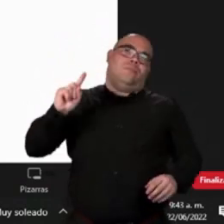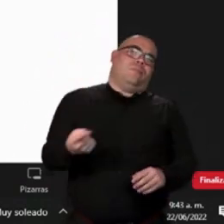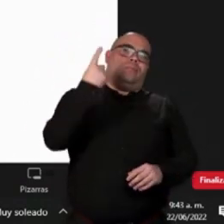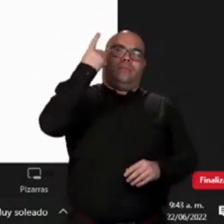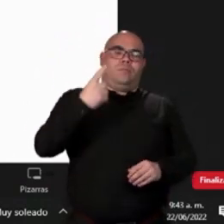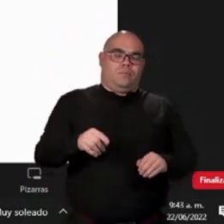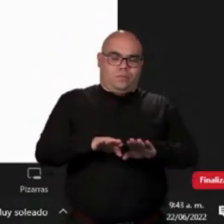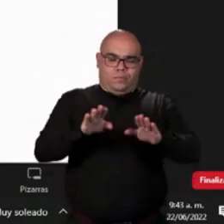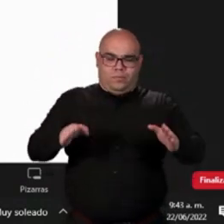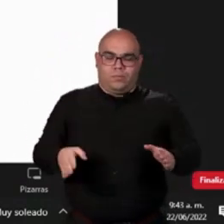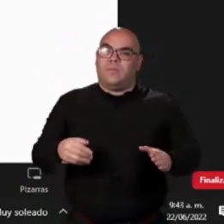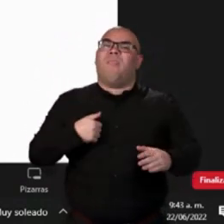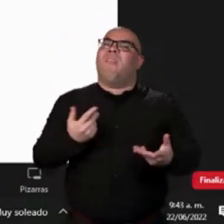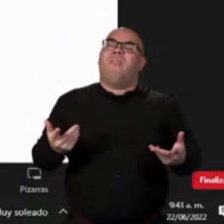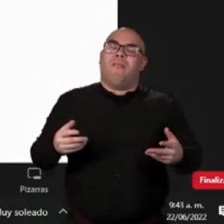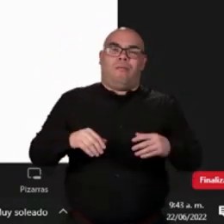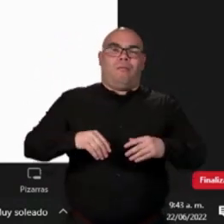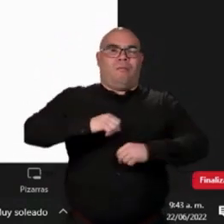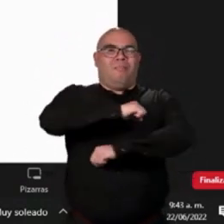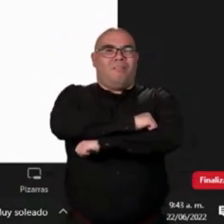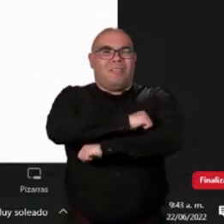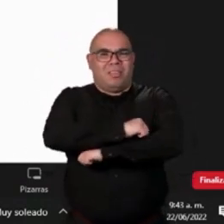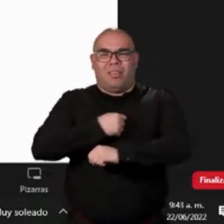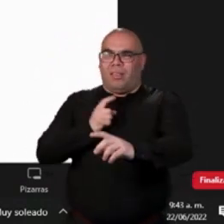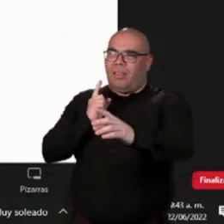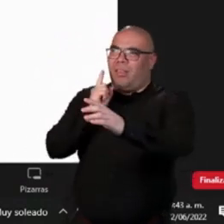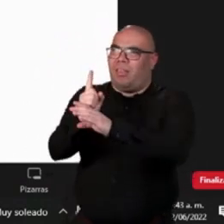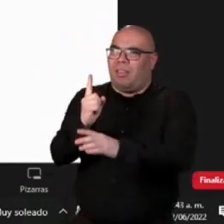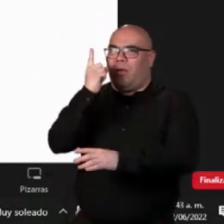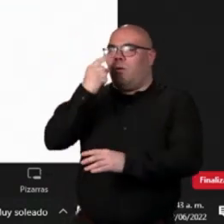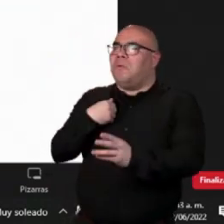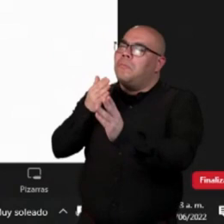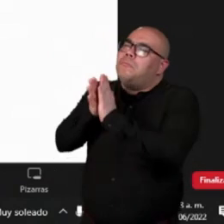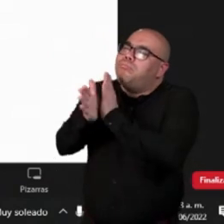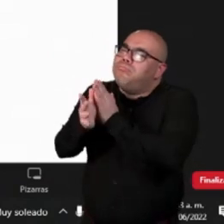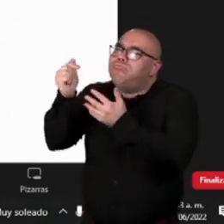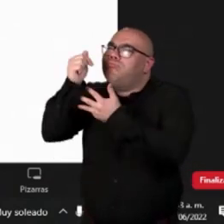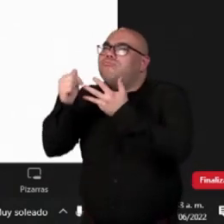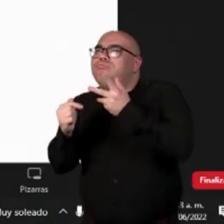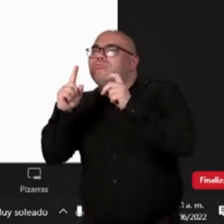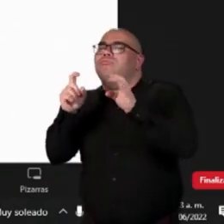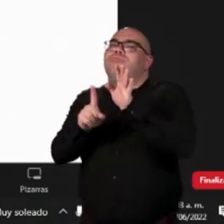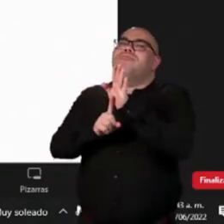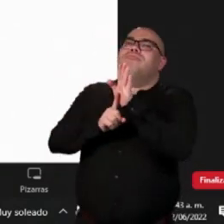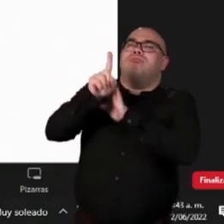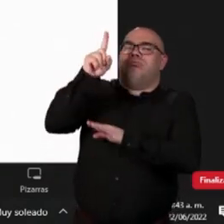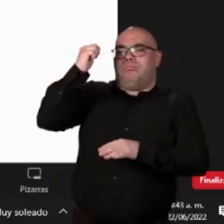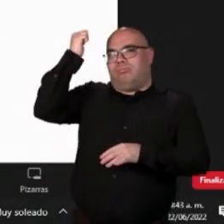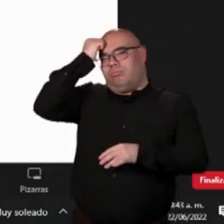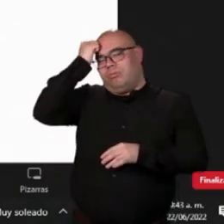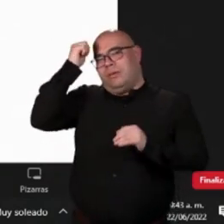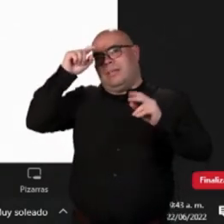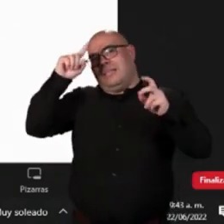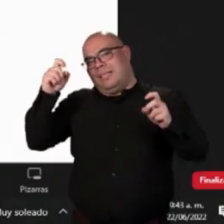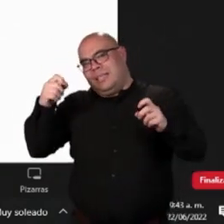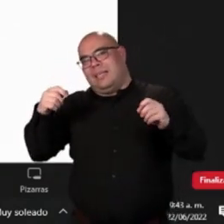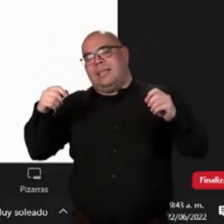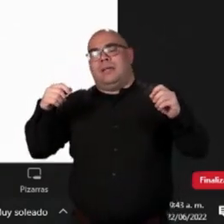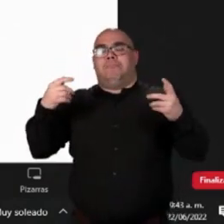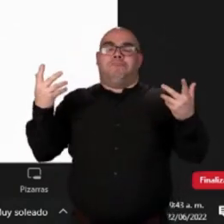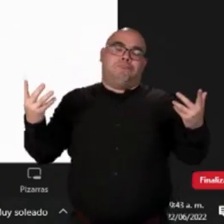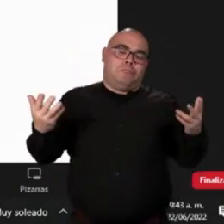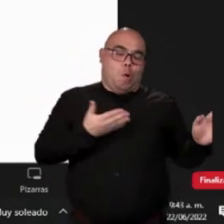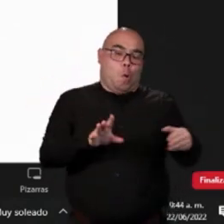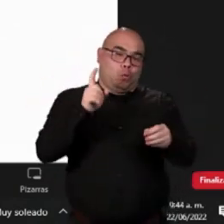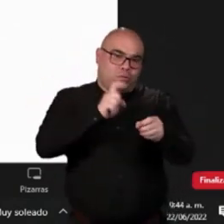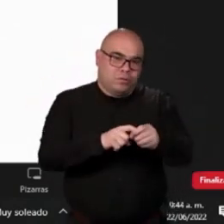única para todos los temas de desarrollo del profesor, desde desarrollo en toma de cursos, desarrollo de